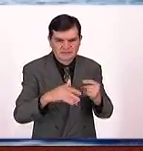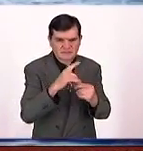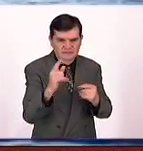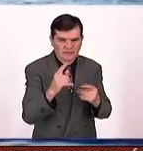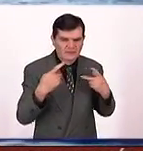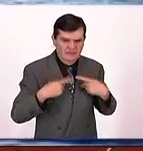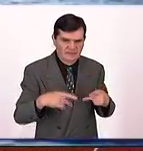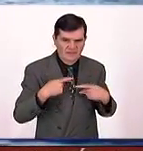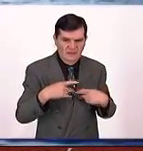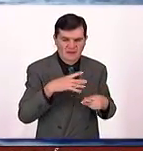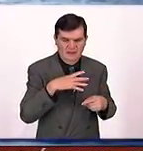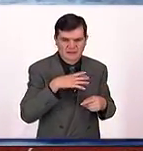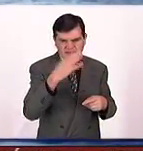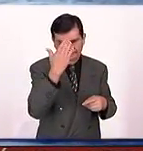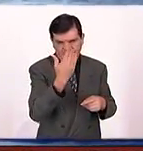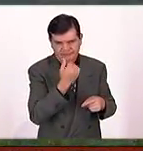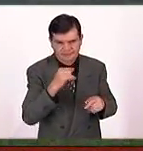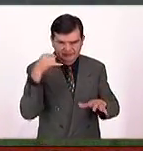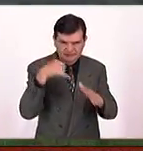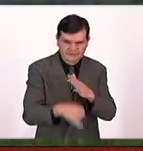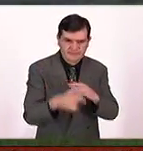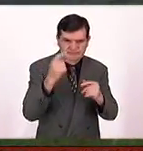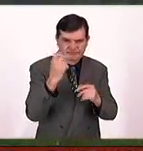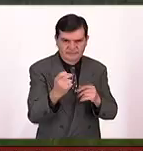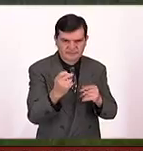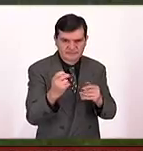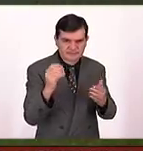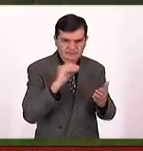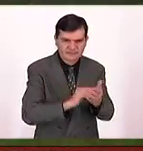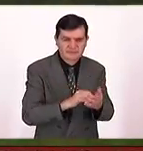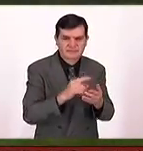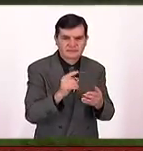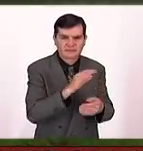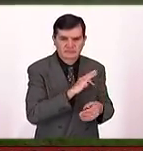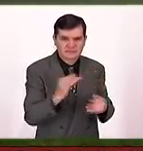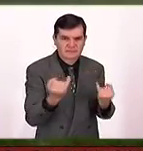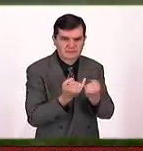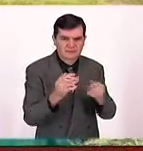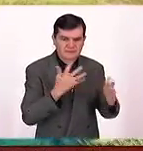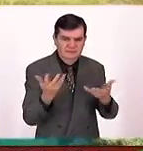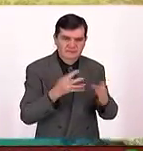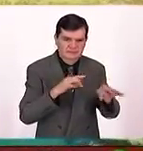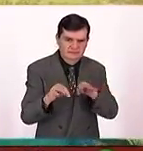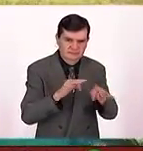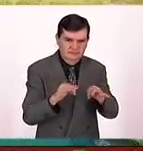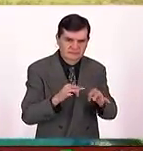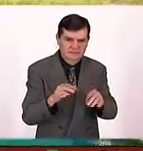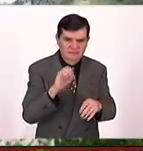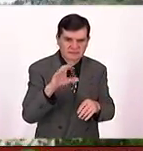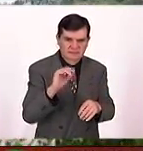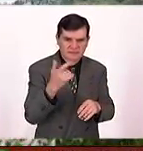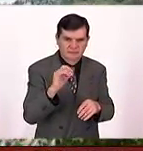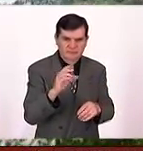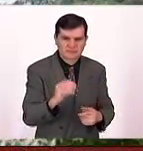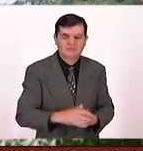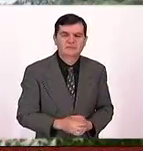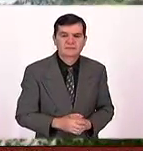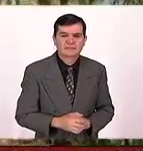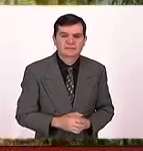una persona que tenga conocimientos profundos de esta disciplina, pues puede desempeñarse un ecólogo, básicamente.